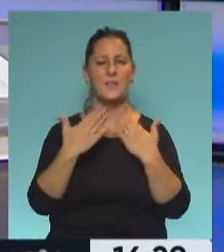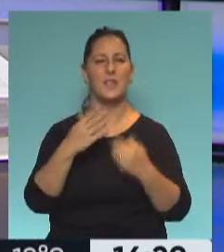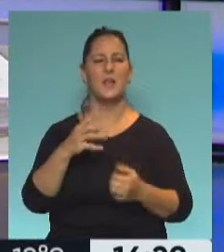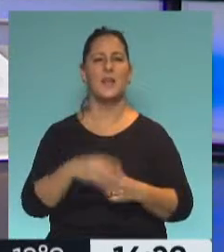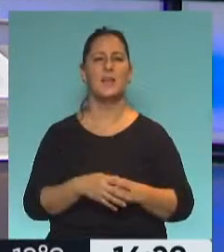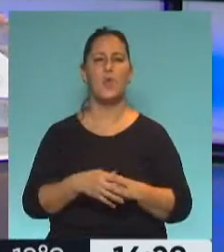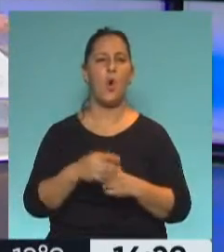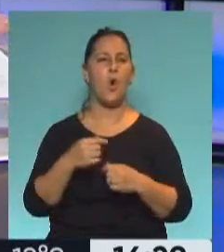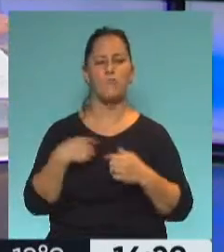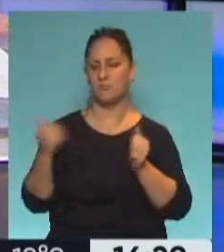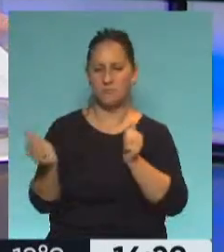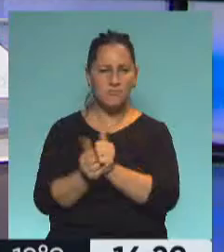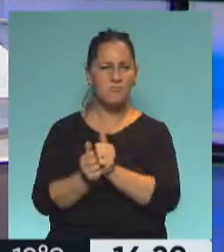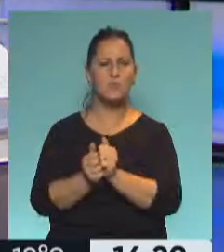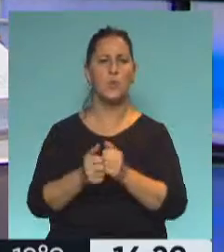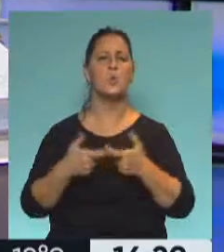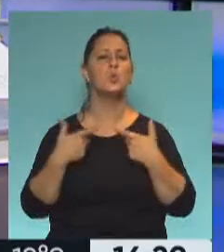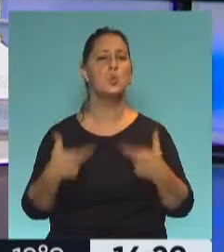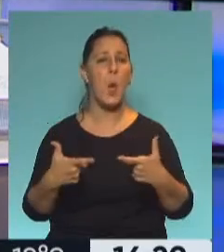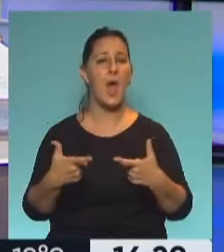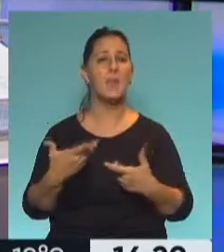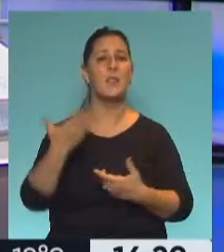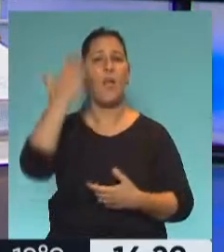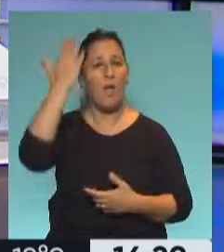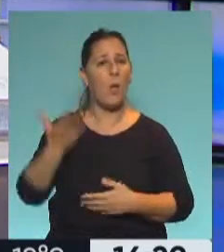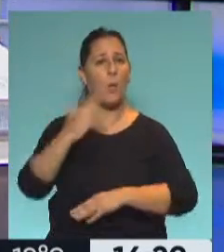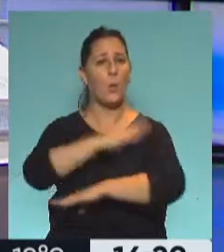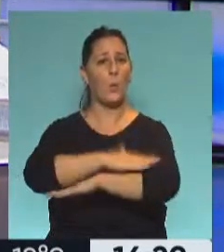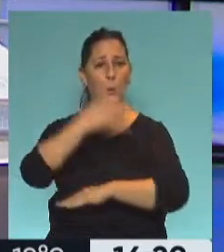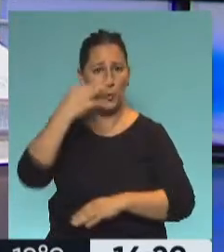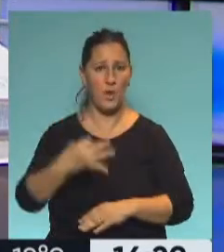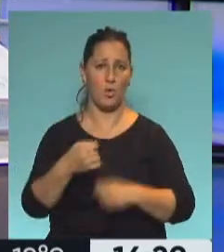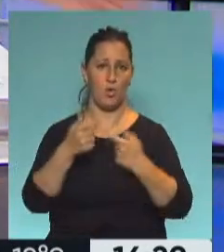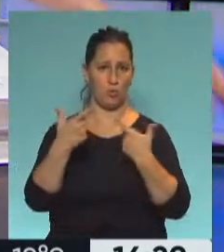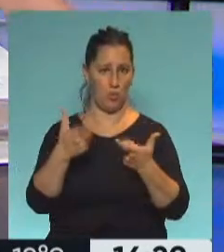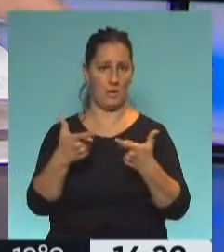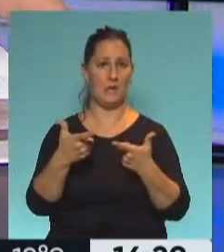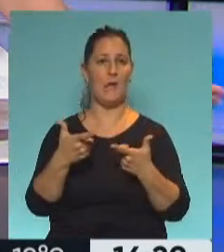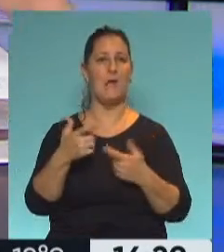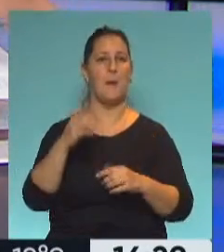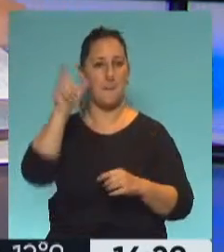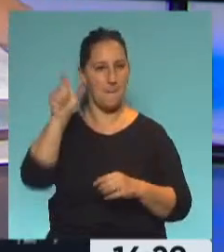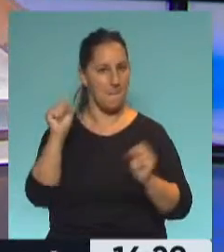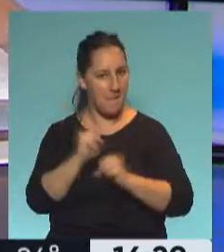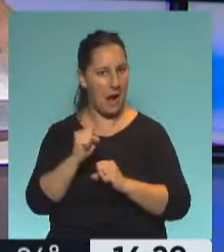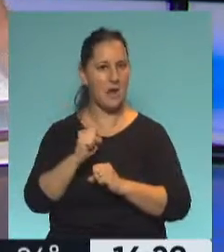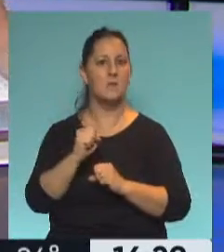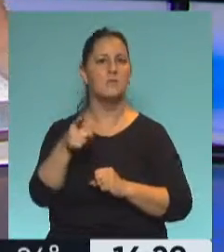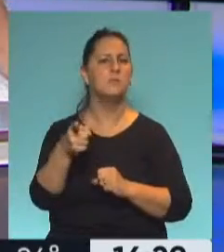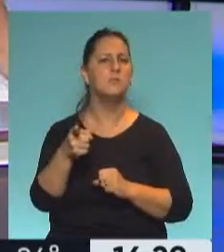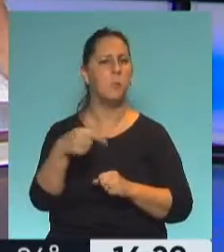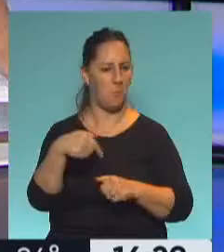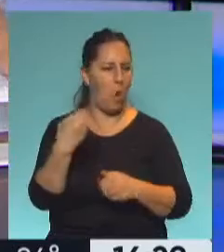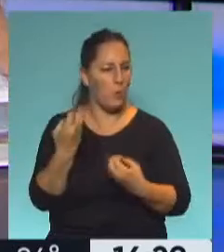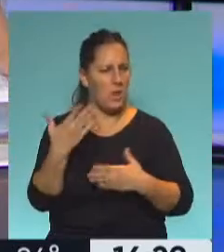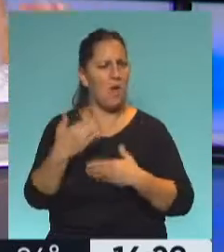emano suerte. Ok. Entonces, aquellos que se portan bien conmigo. Me la agarro. Con los que se portan mal, ojo. ¿Yo en qué clase estoy? Vos por ahora